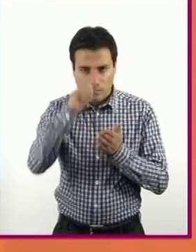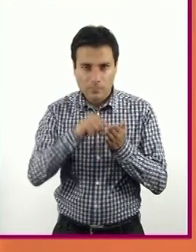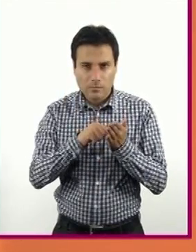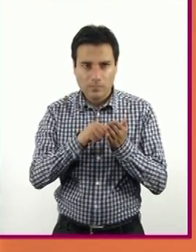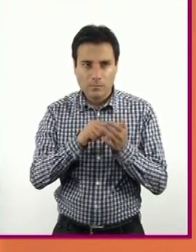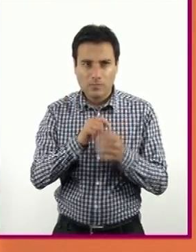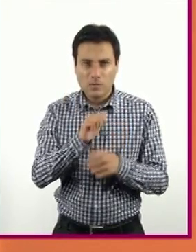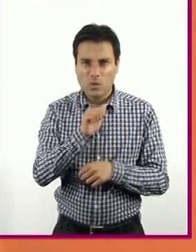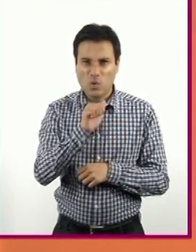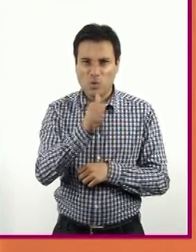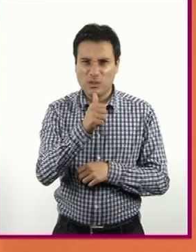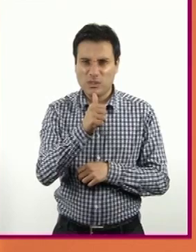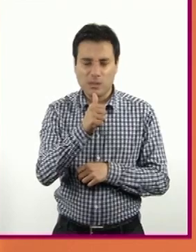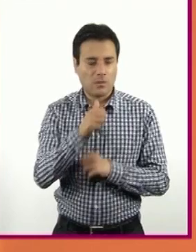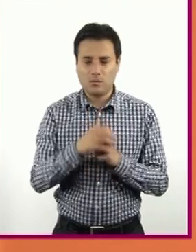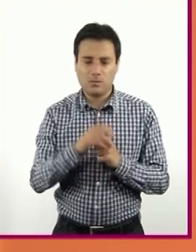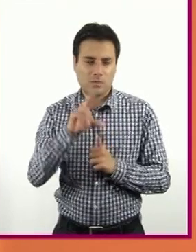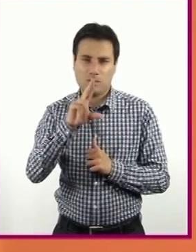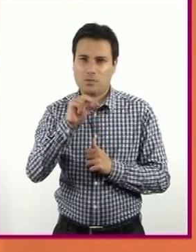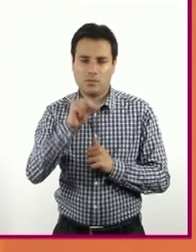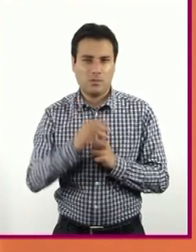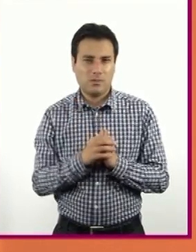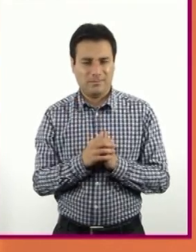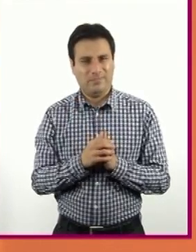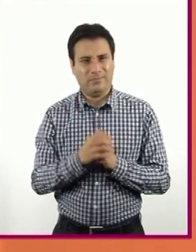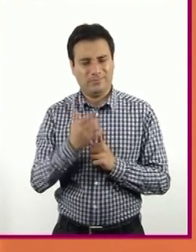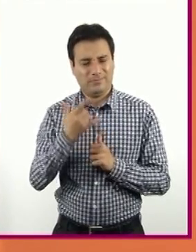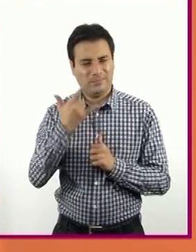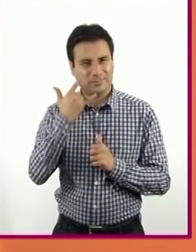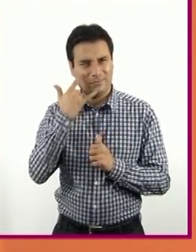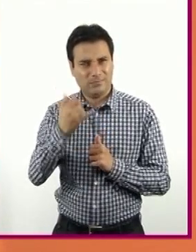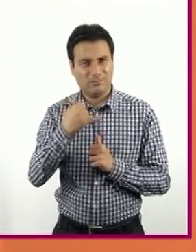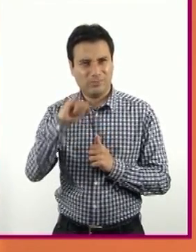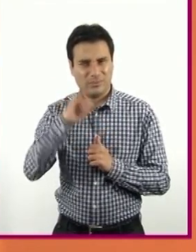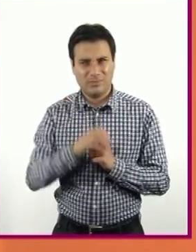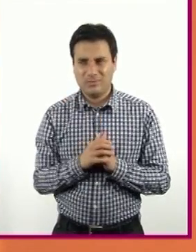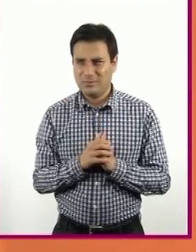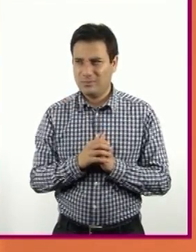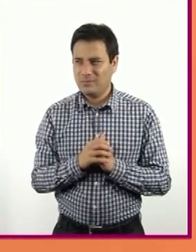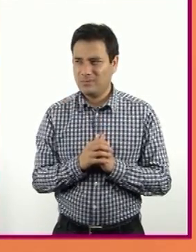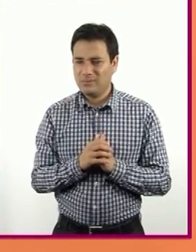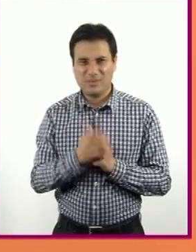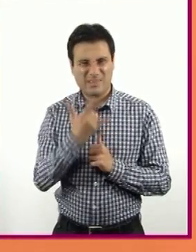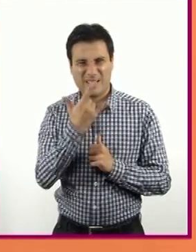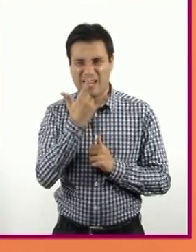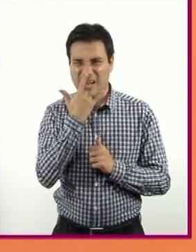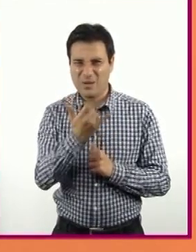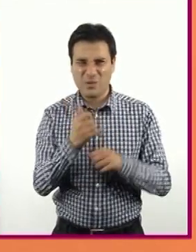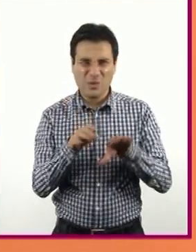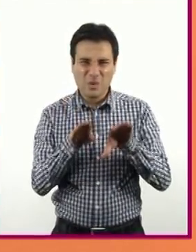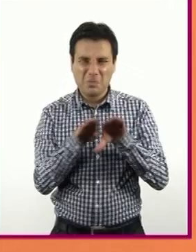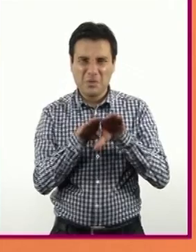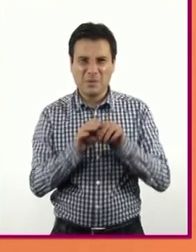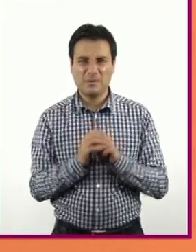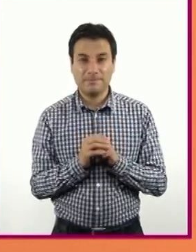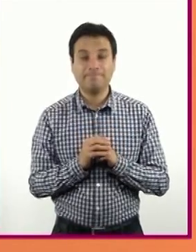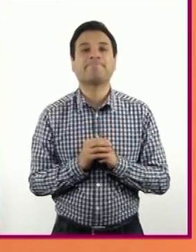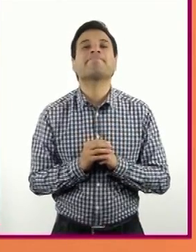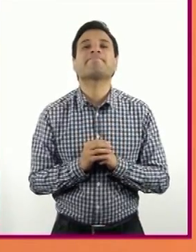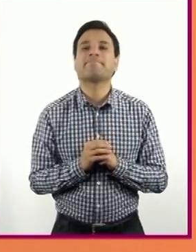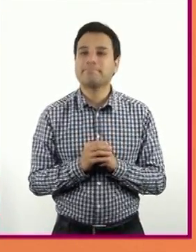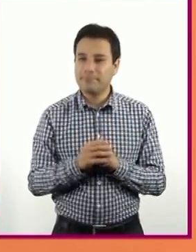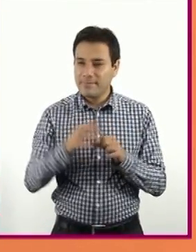no 13. Además, el número 21 está lejos de ser 15. En algunas